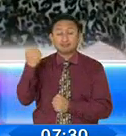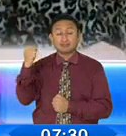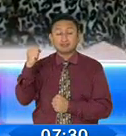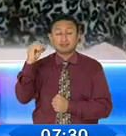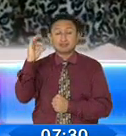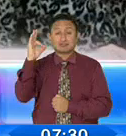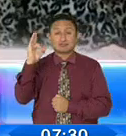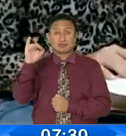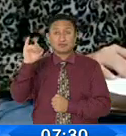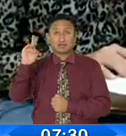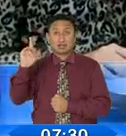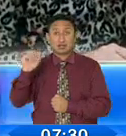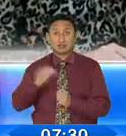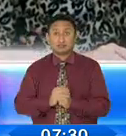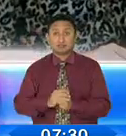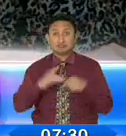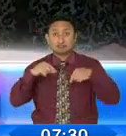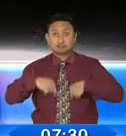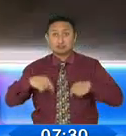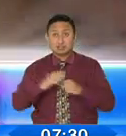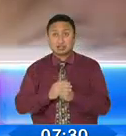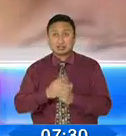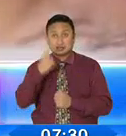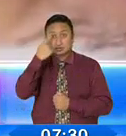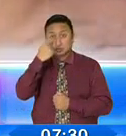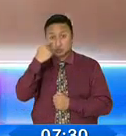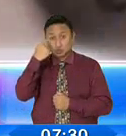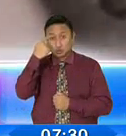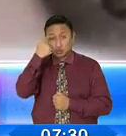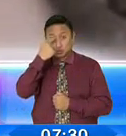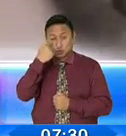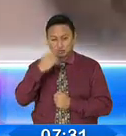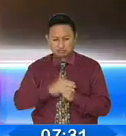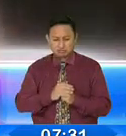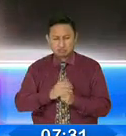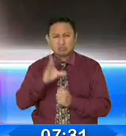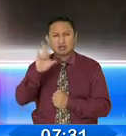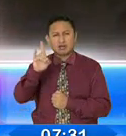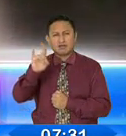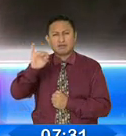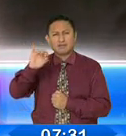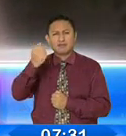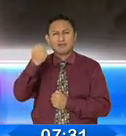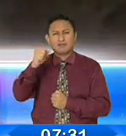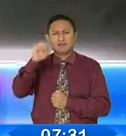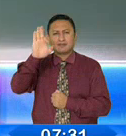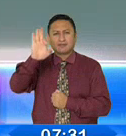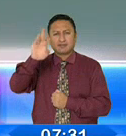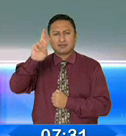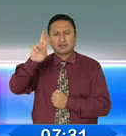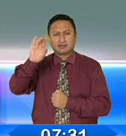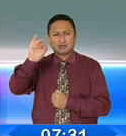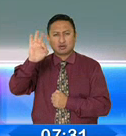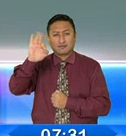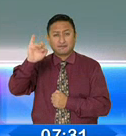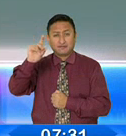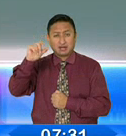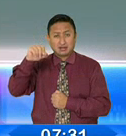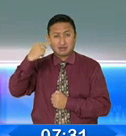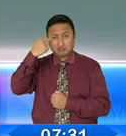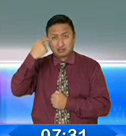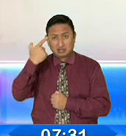Es distrofia de conos y bastones. ¿Pero qué es la distrofia de conos y bastones? Se trata de una enfermedad